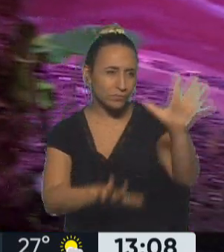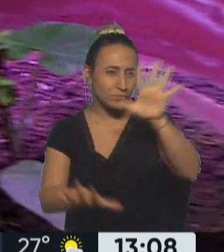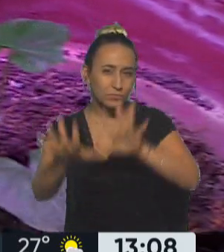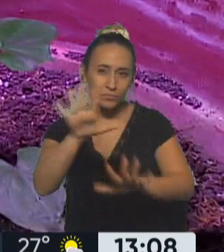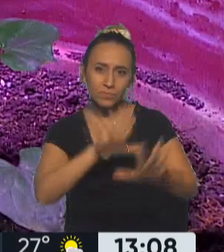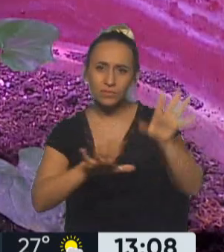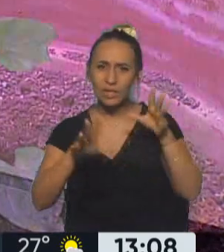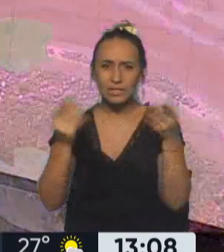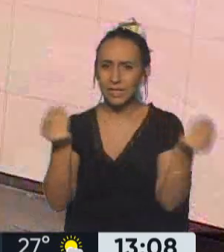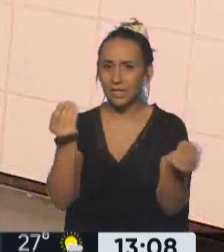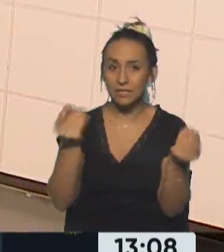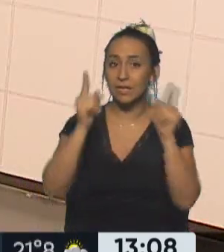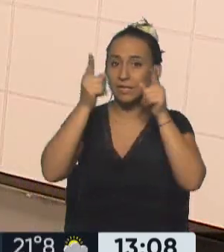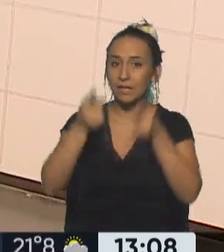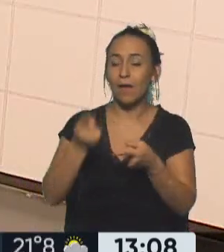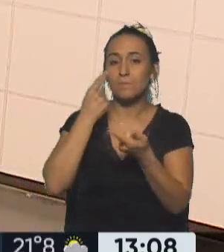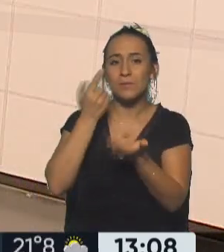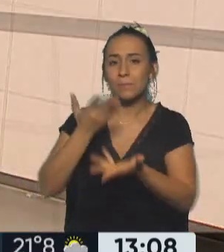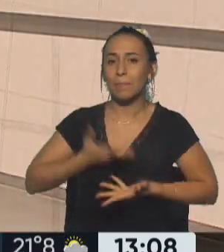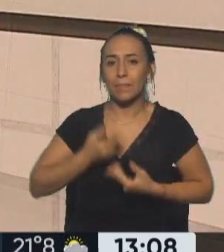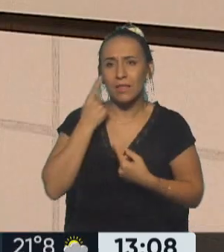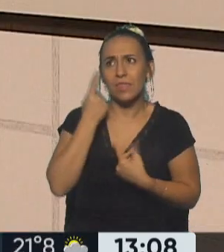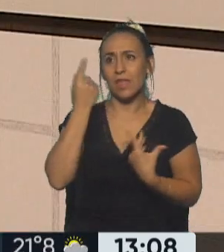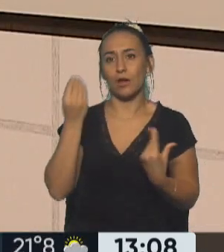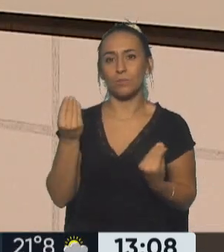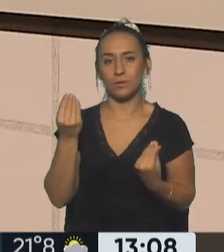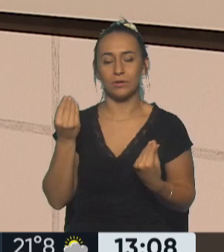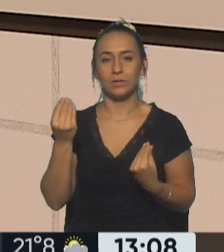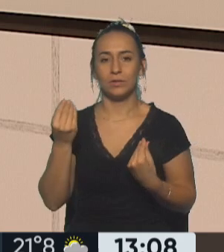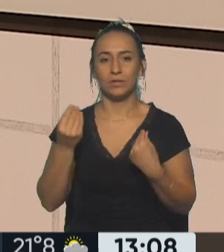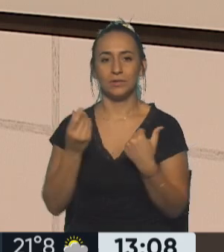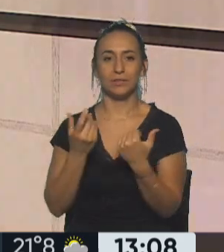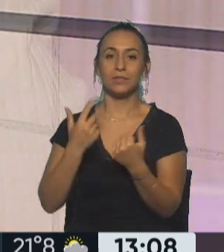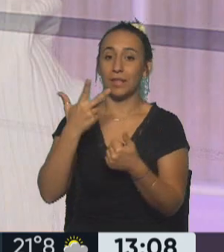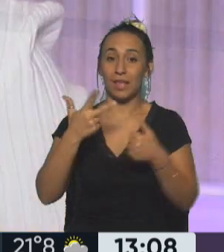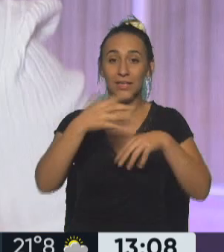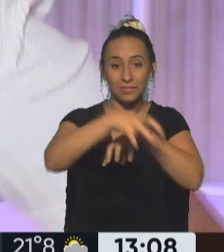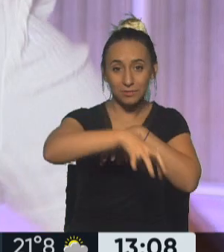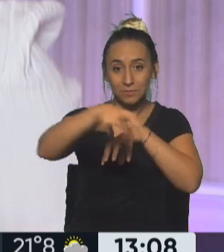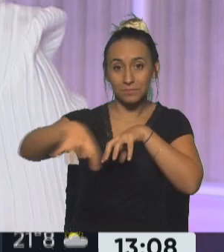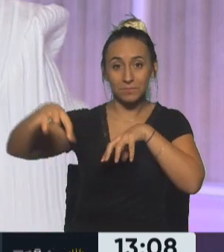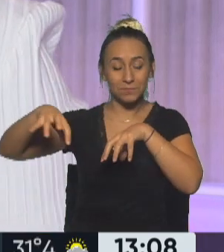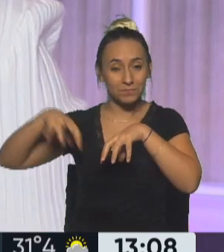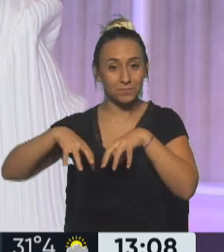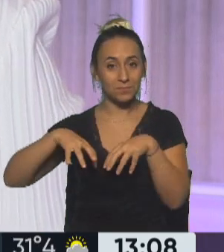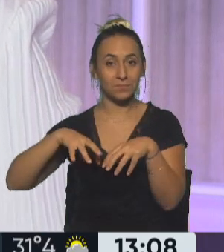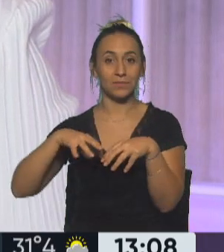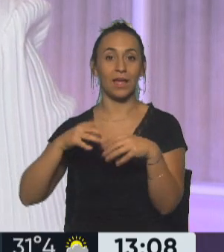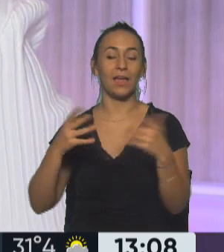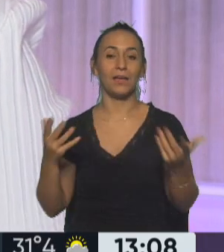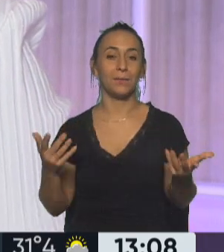la componen y cómo se te ocurrió. Son tres instalaciones en donde habla justamente de lo que